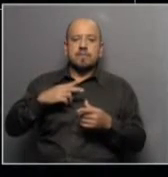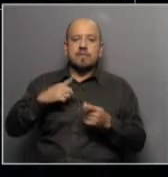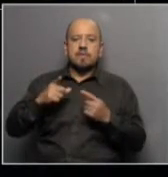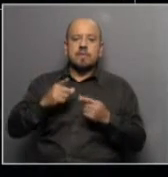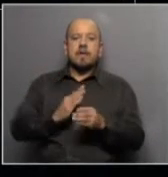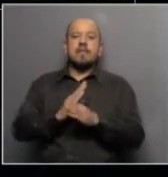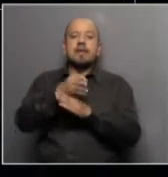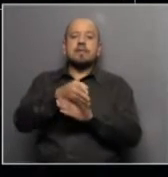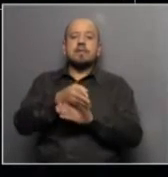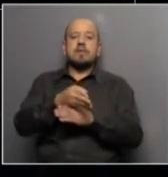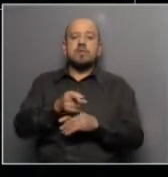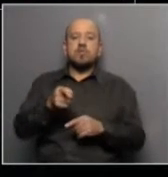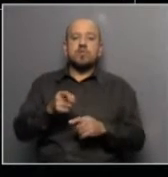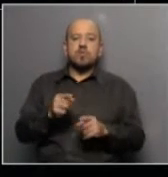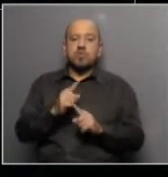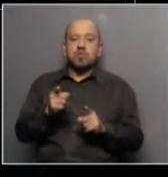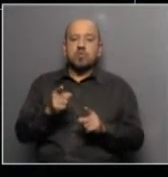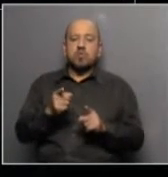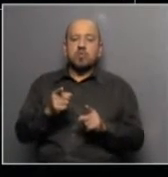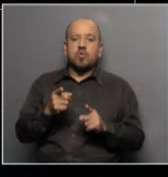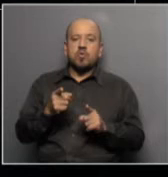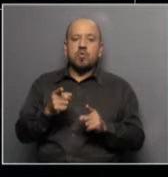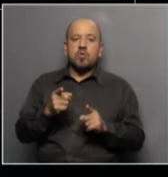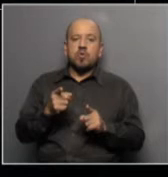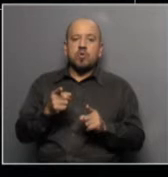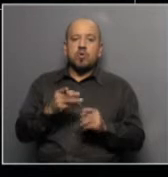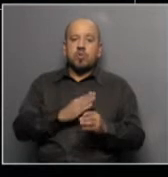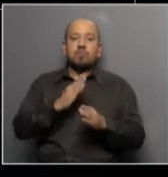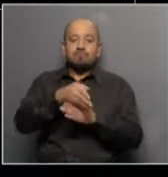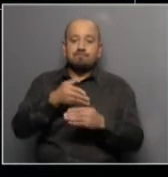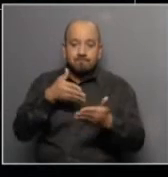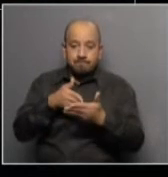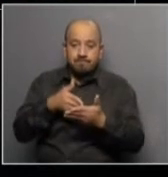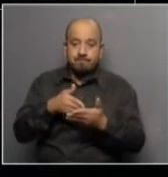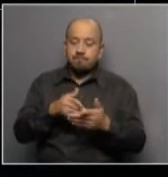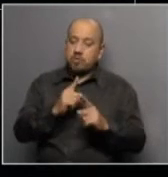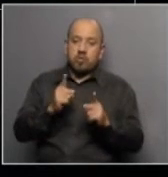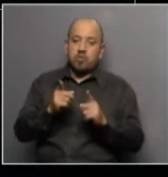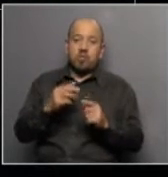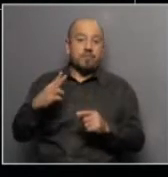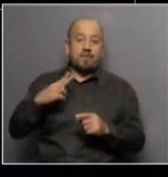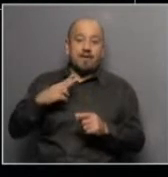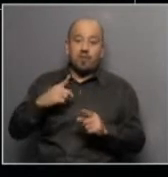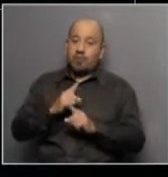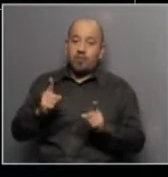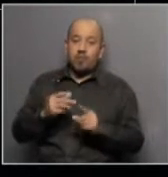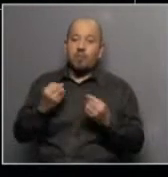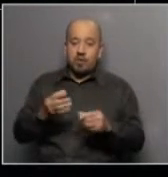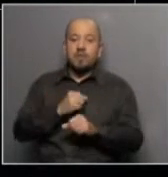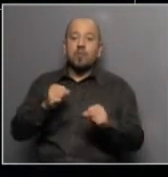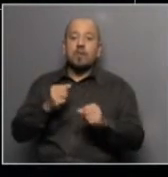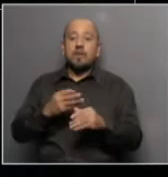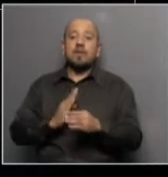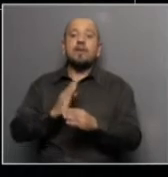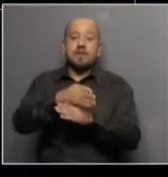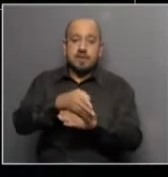el acceso a ellos no está restringido, lo cual en los hechos no sería barrio privado, porque alguien puede